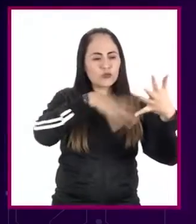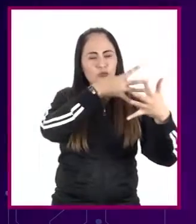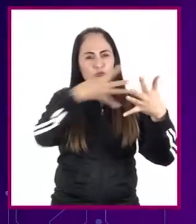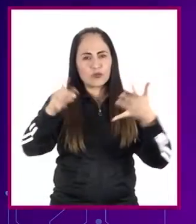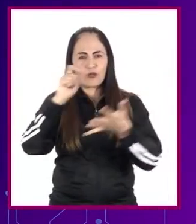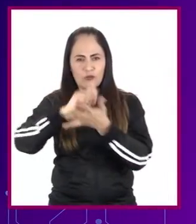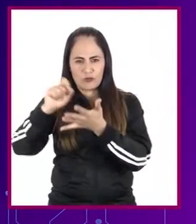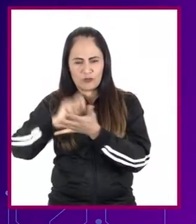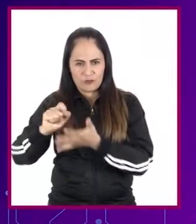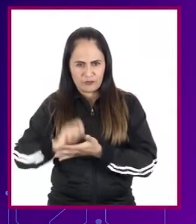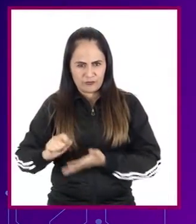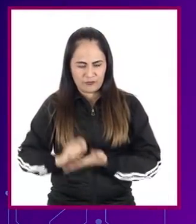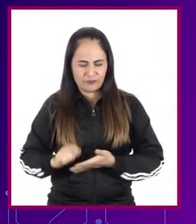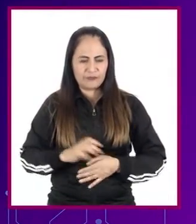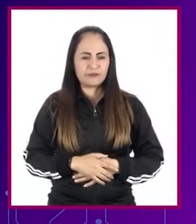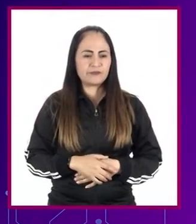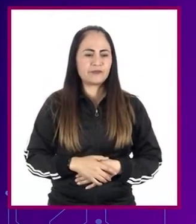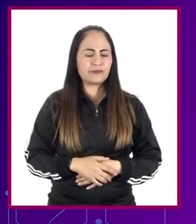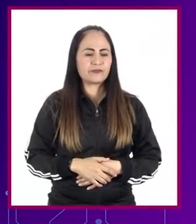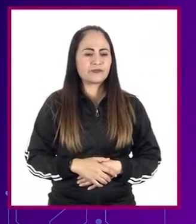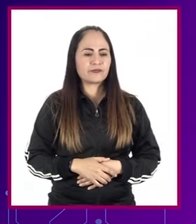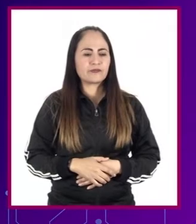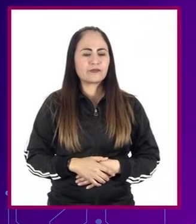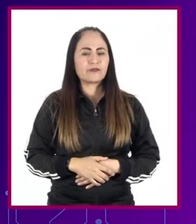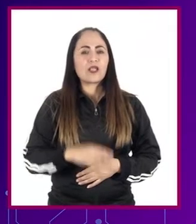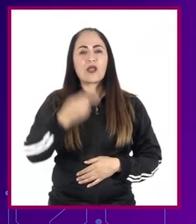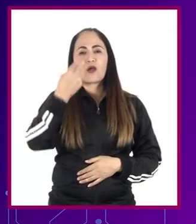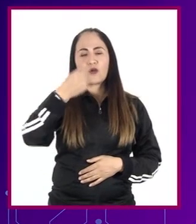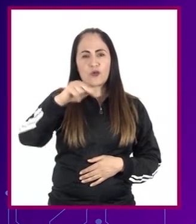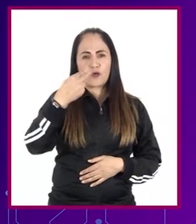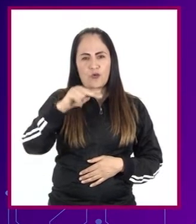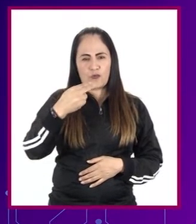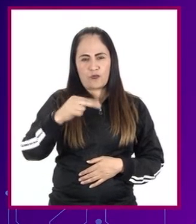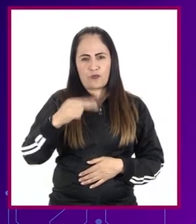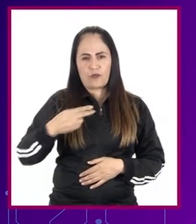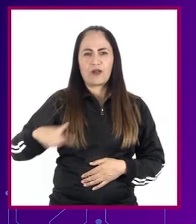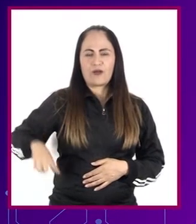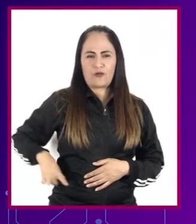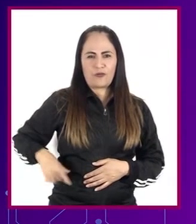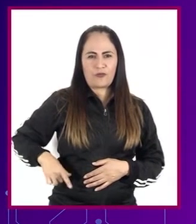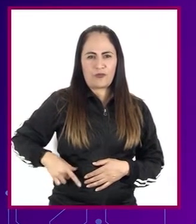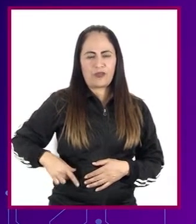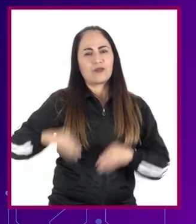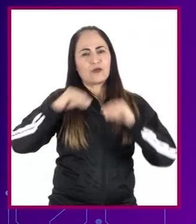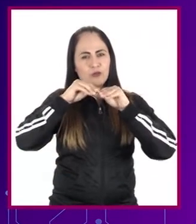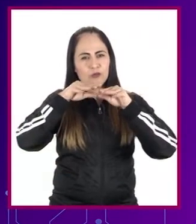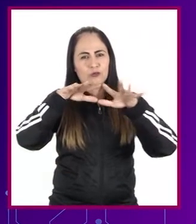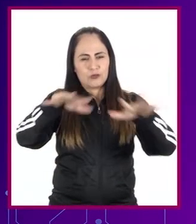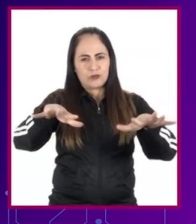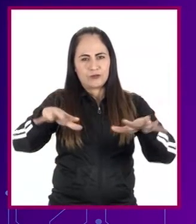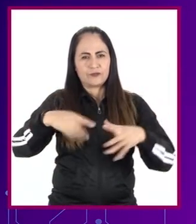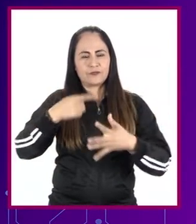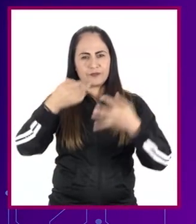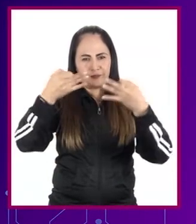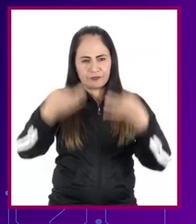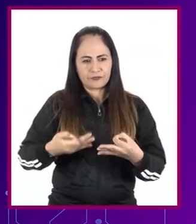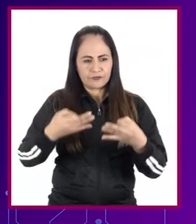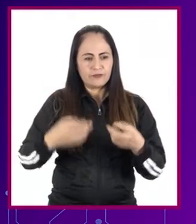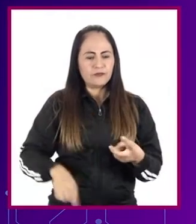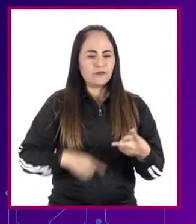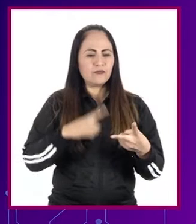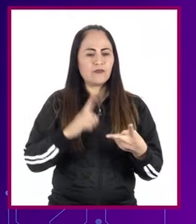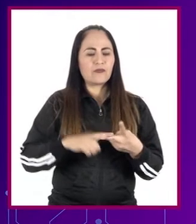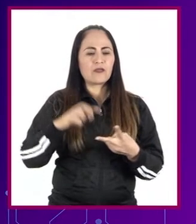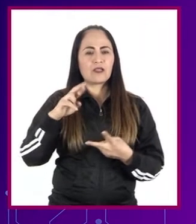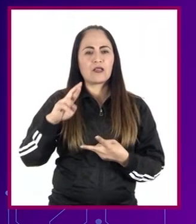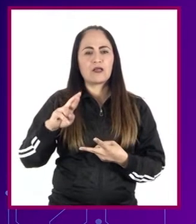pantalla. Van a colocar el nombre de la campaña oficial y el mensaje. Donde dice recursos aurales, registrarán